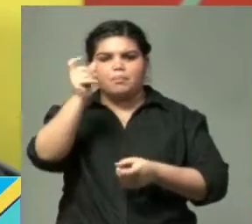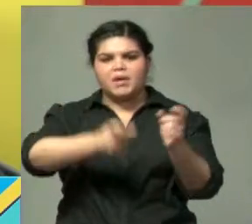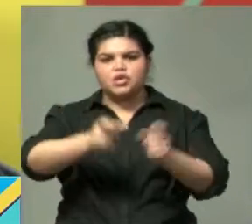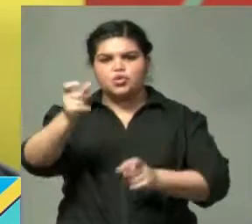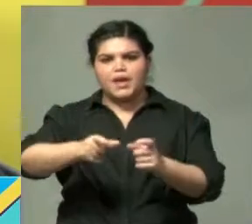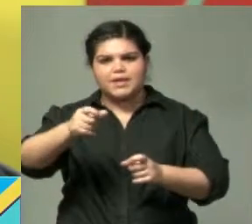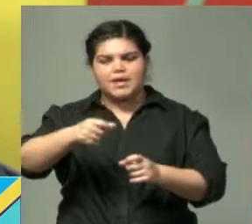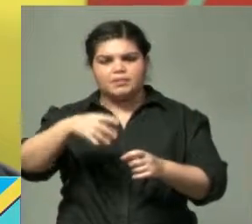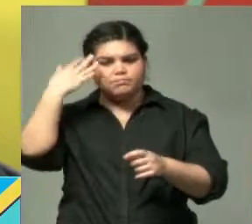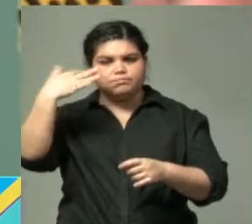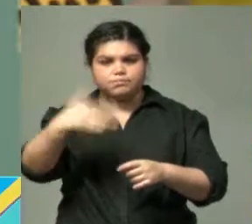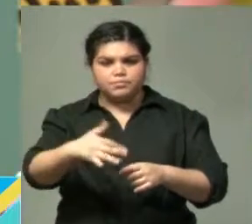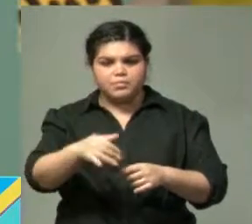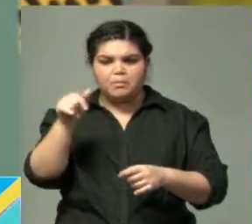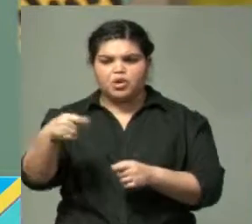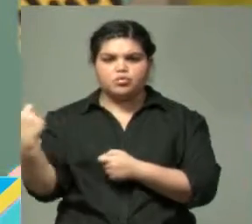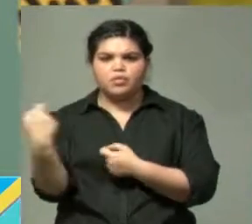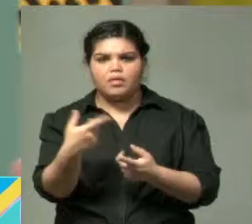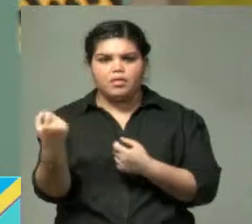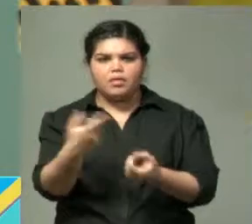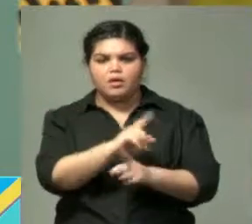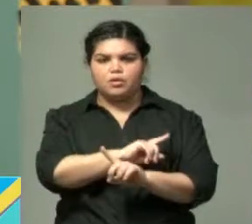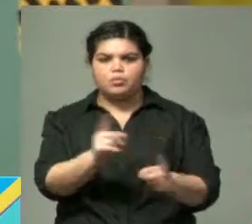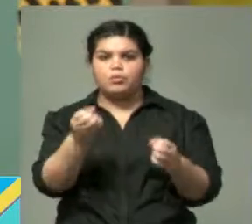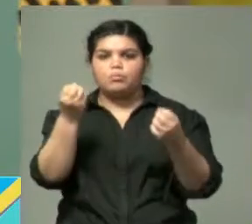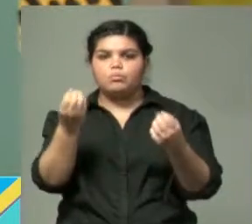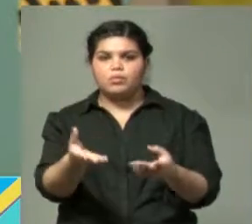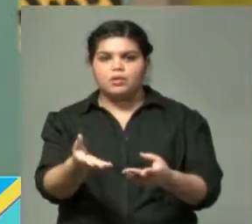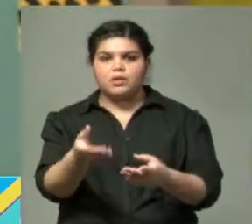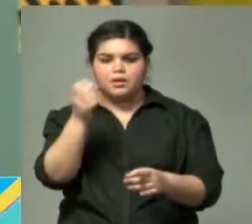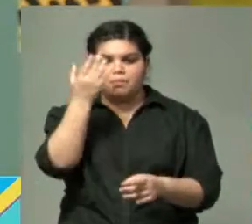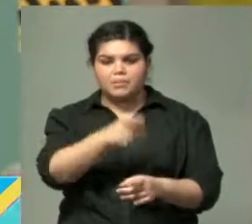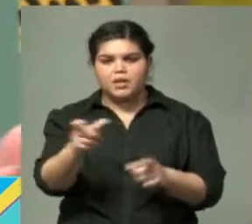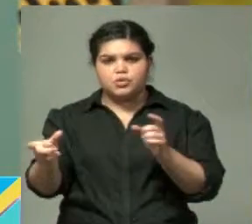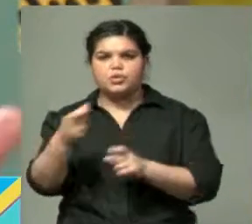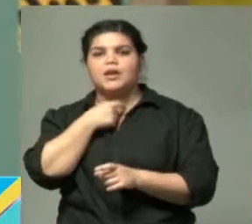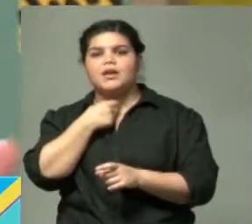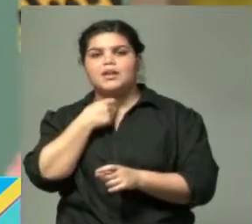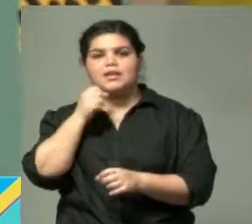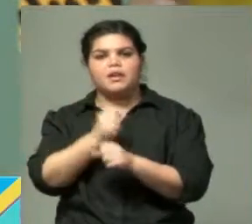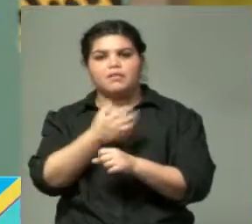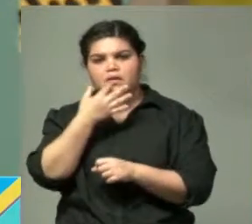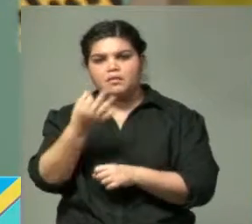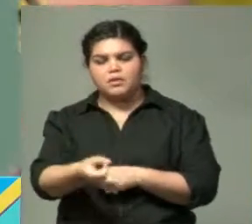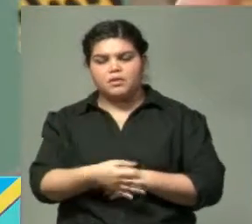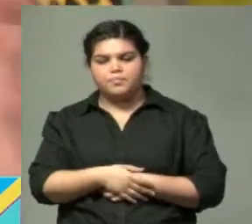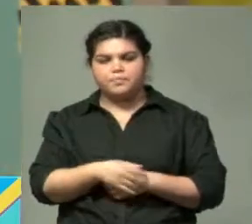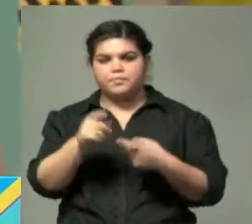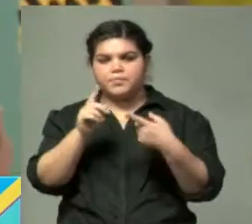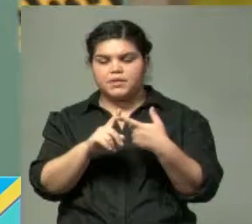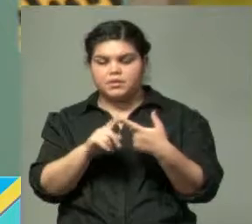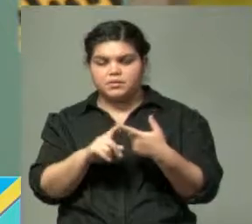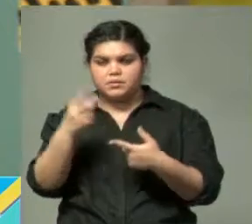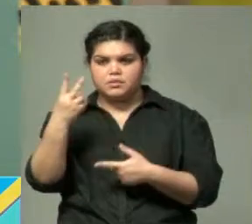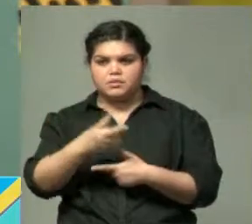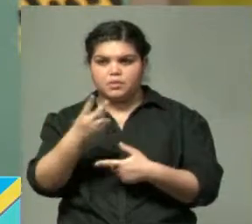y no está siendo satisfecho por las personas que desean trabajar, digamos, ¿no? El segundo, hay